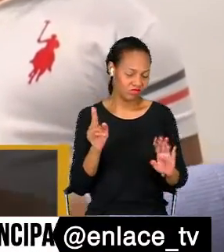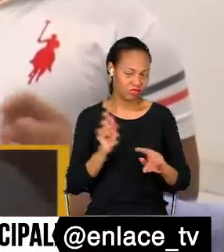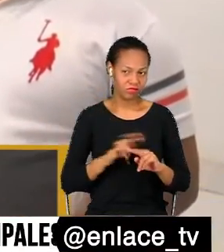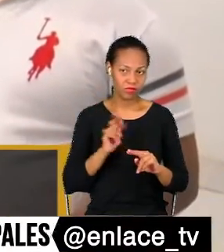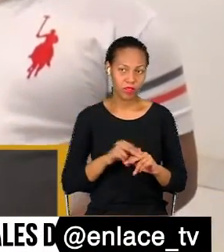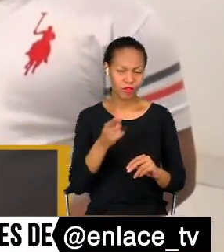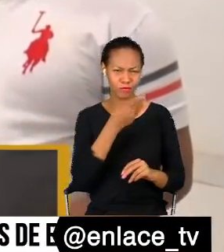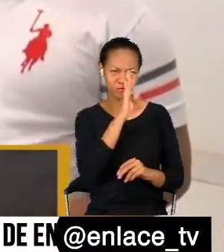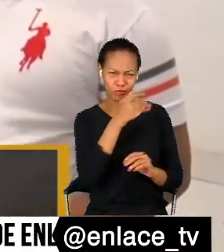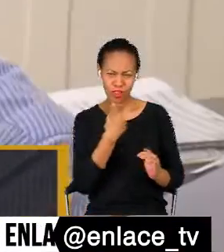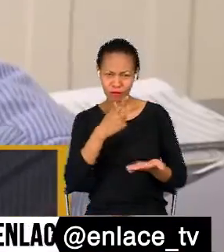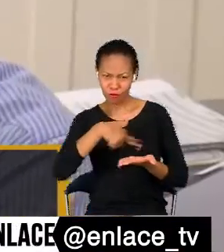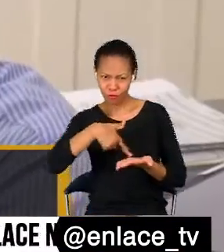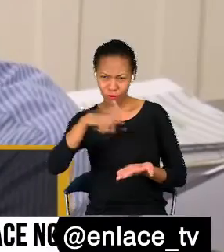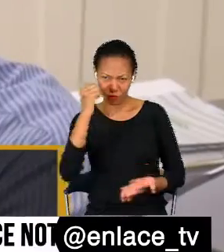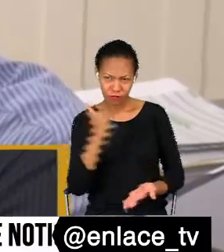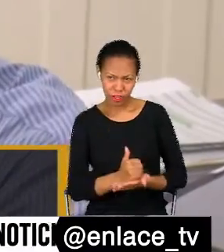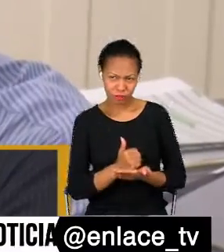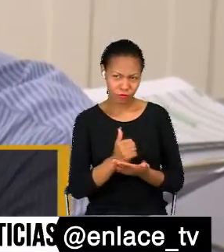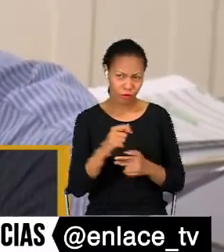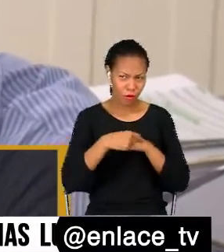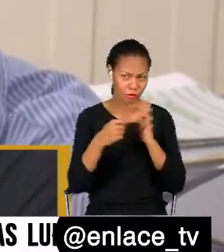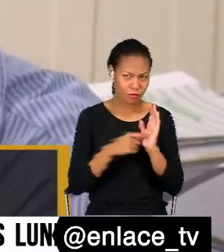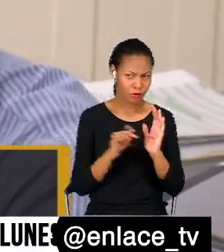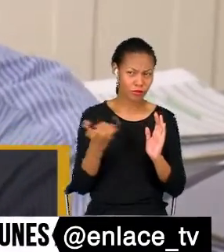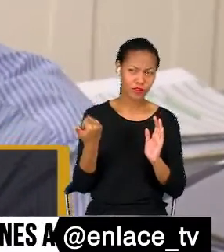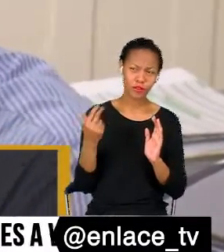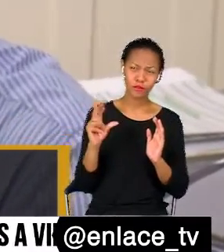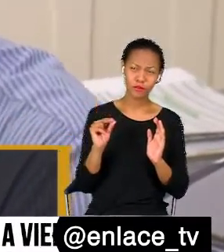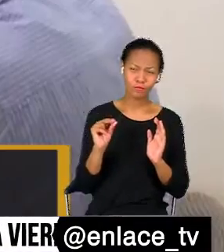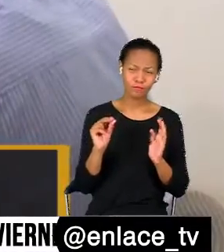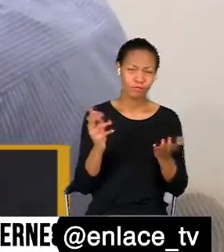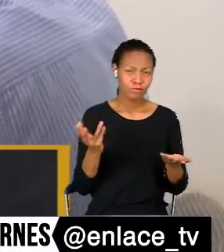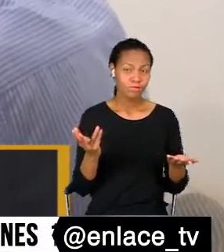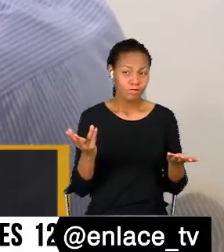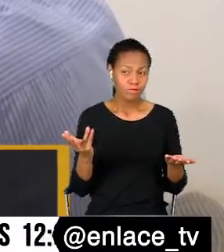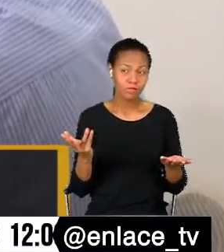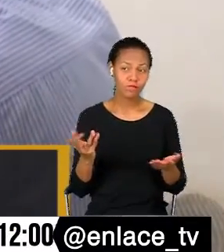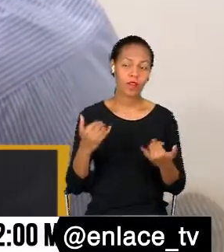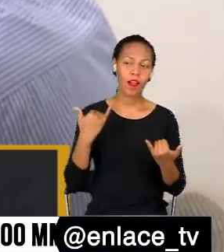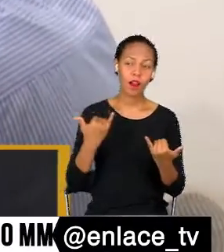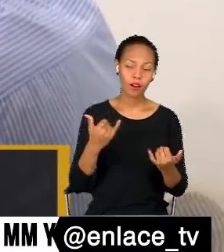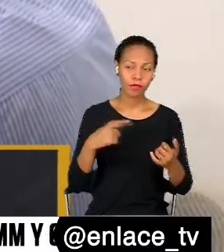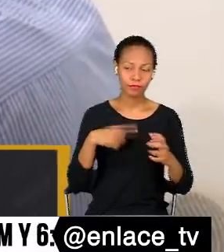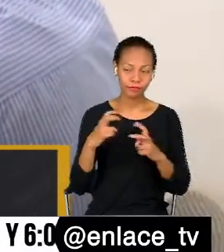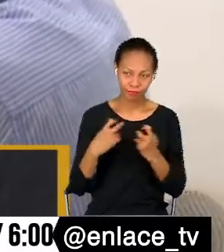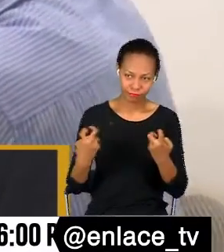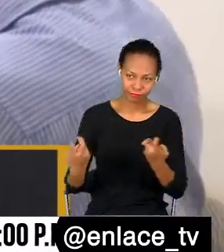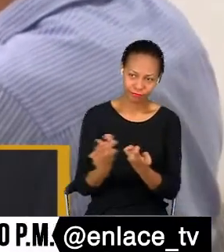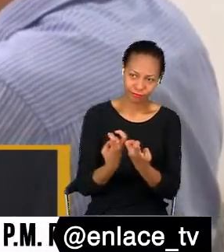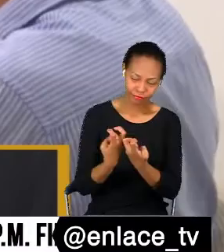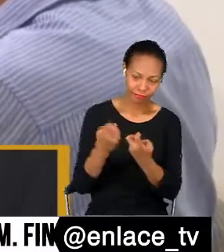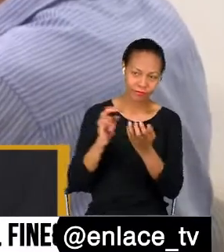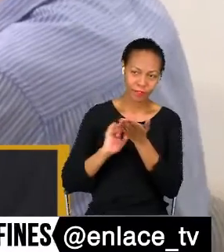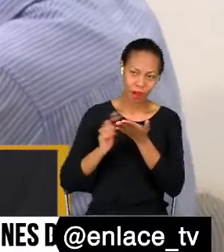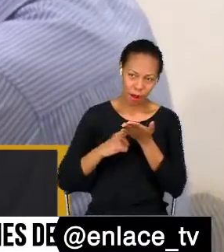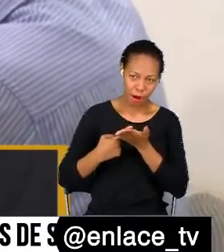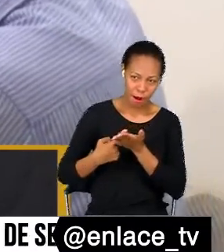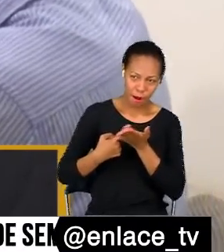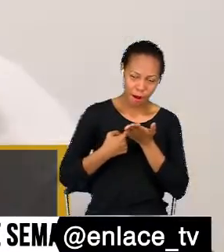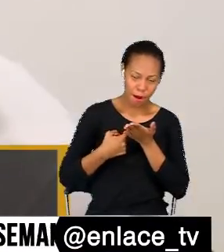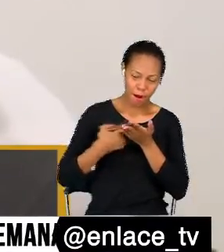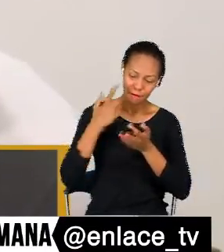si el contrato se iba a llegar hasta donde está. En estos momentos estamos en una reunión con los presidentes